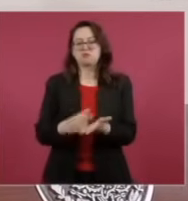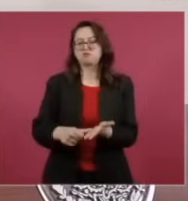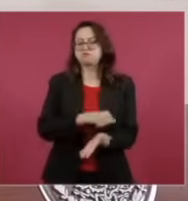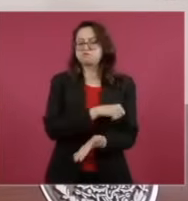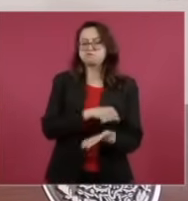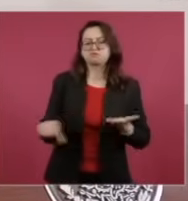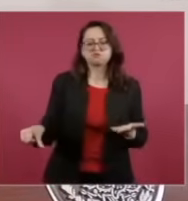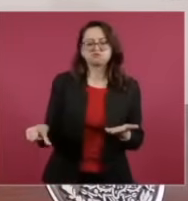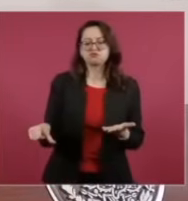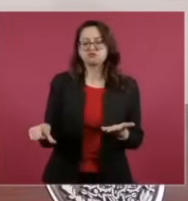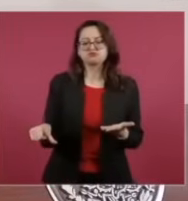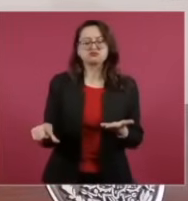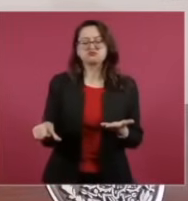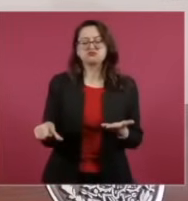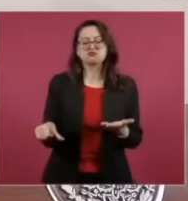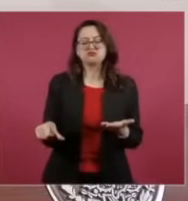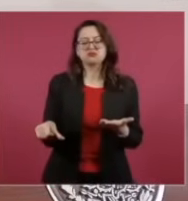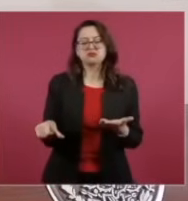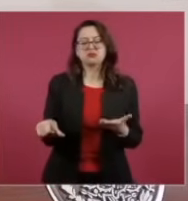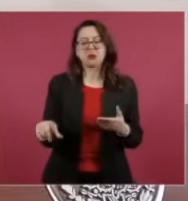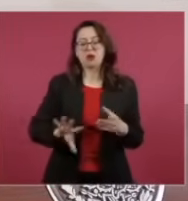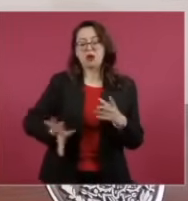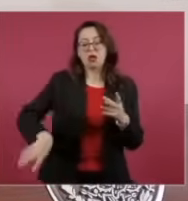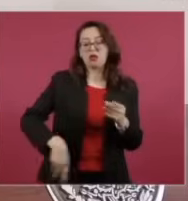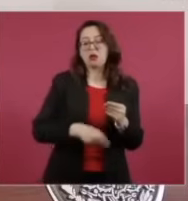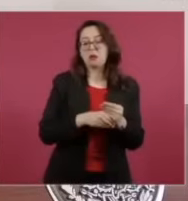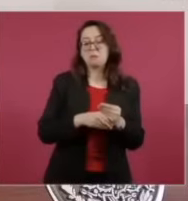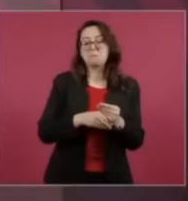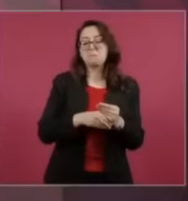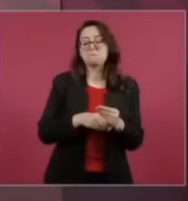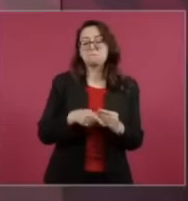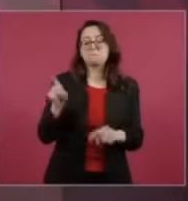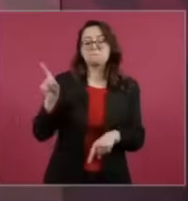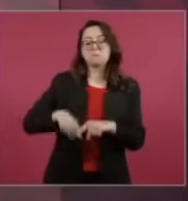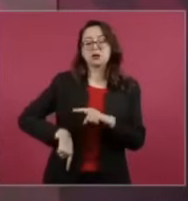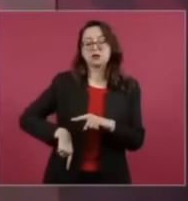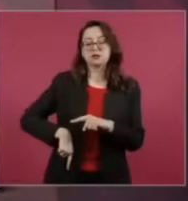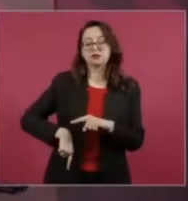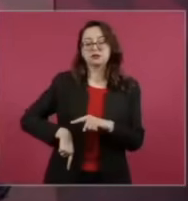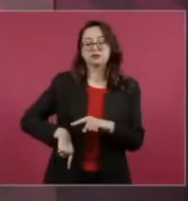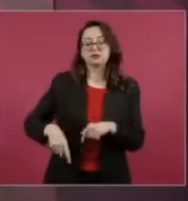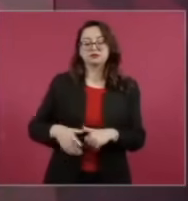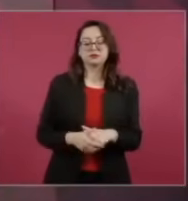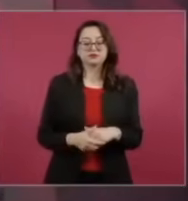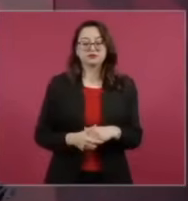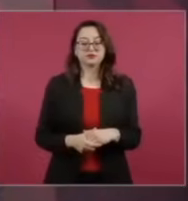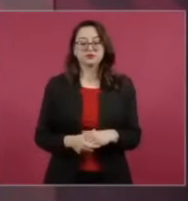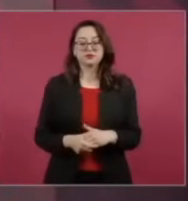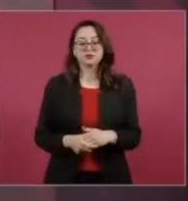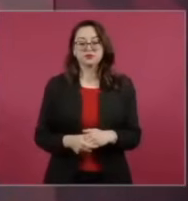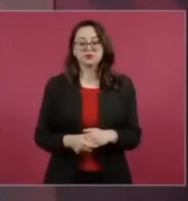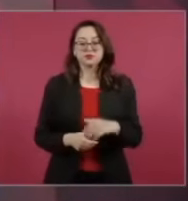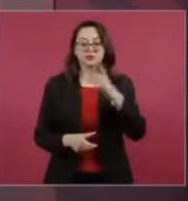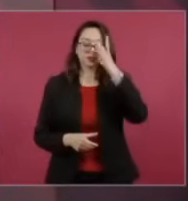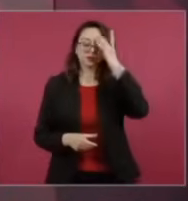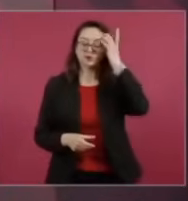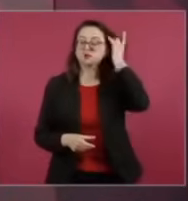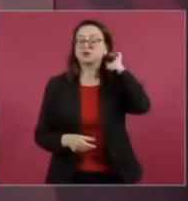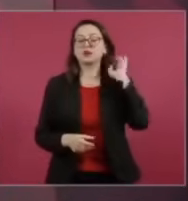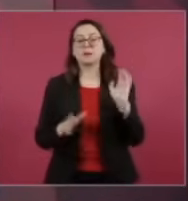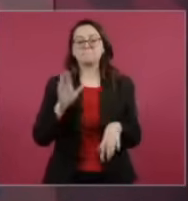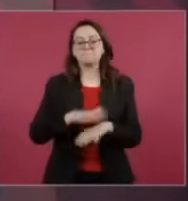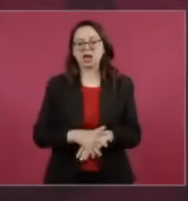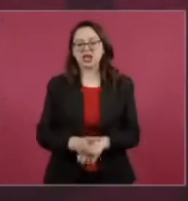no quisieron que se incluyera el tema migratorio esto de medidas más